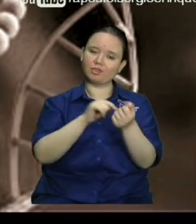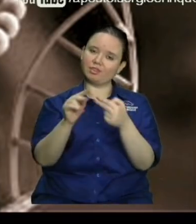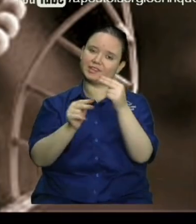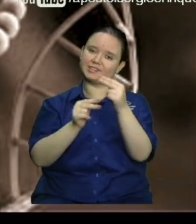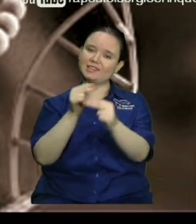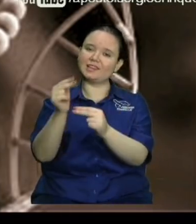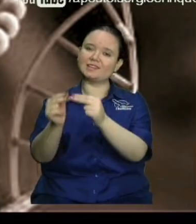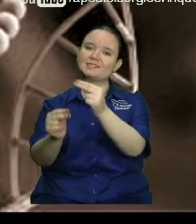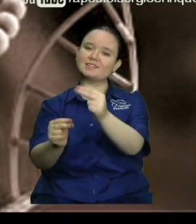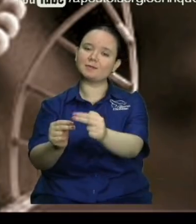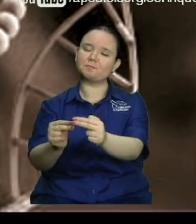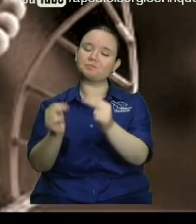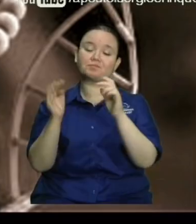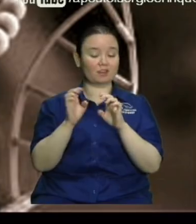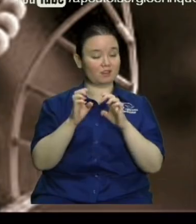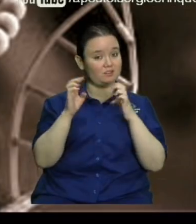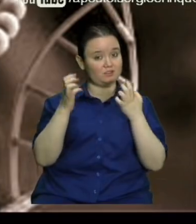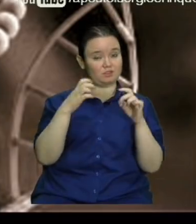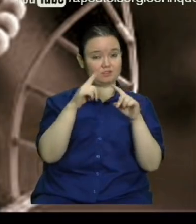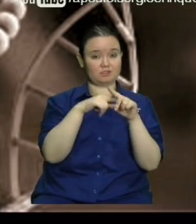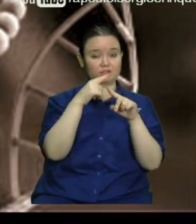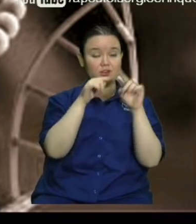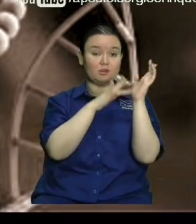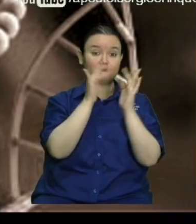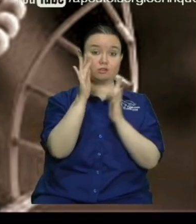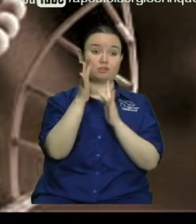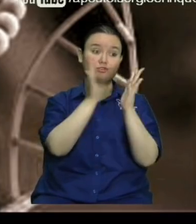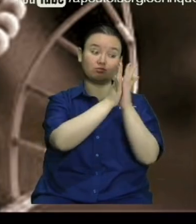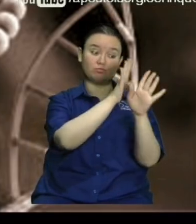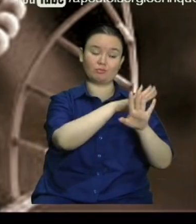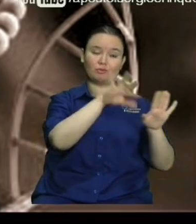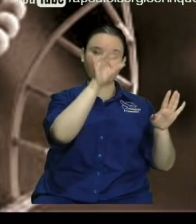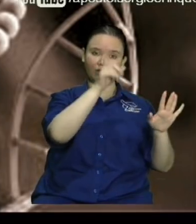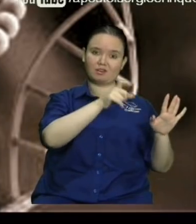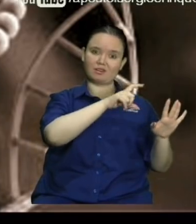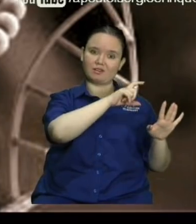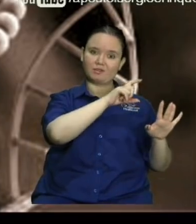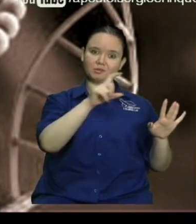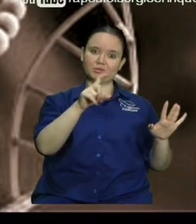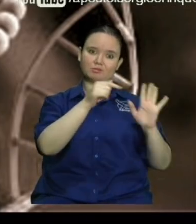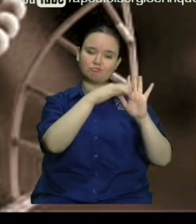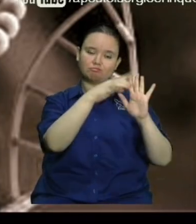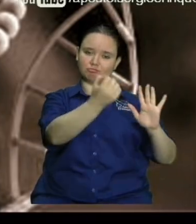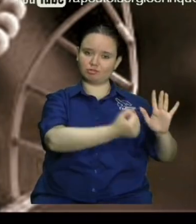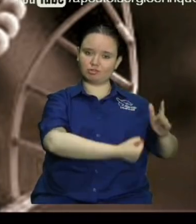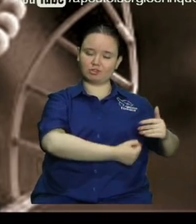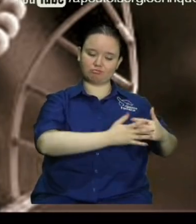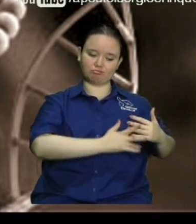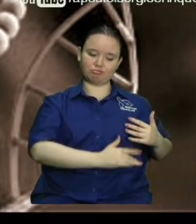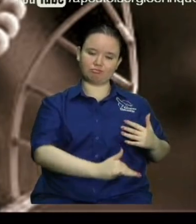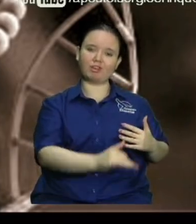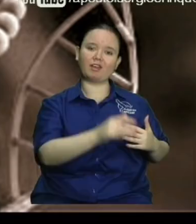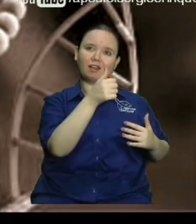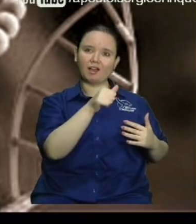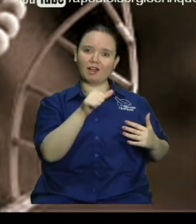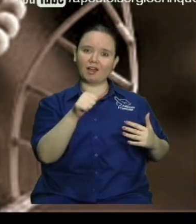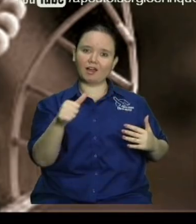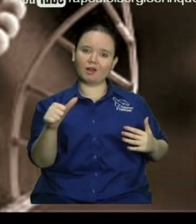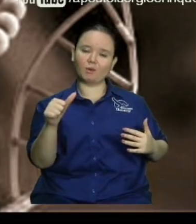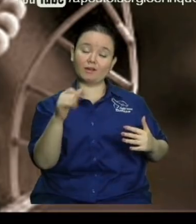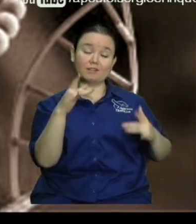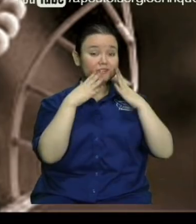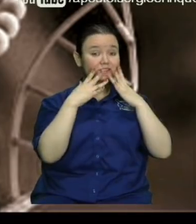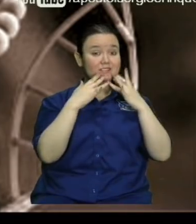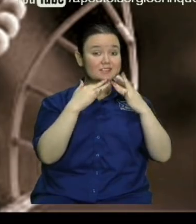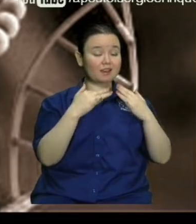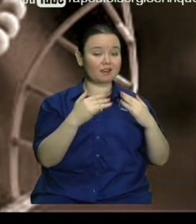Fíjate, quiere decir que cuando Jesús fue a la cruz y de su costado brotó sangre y agua, así como del